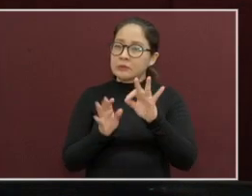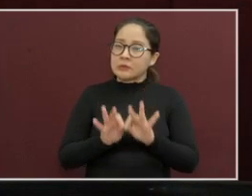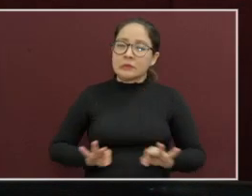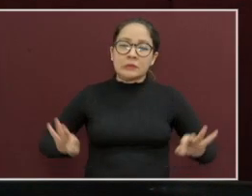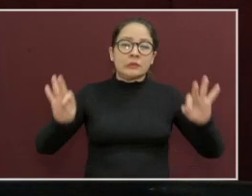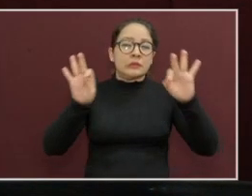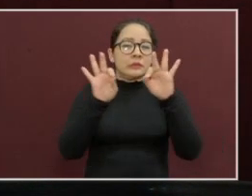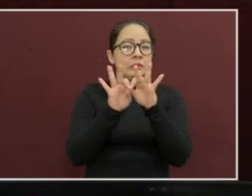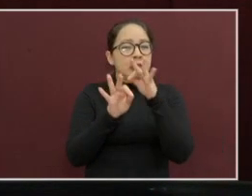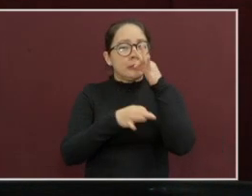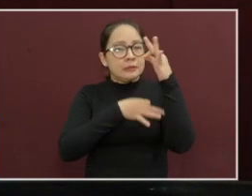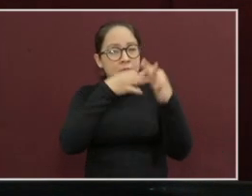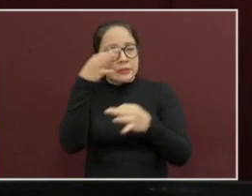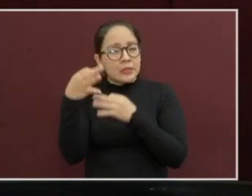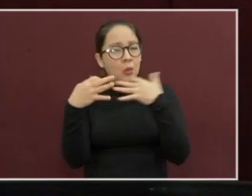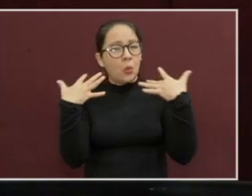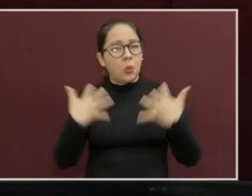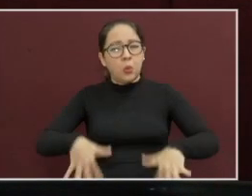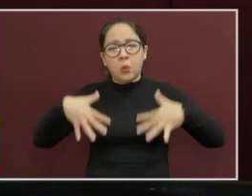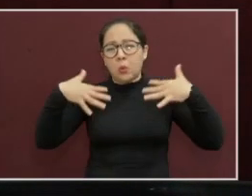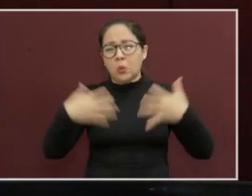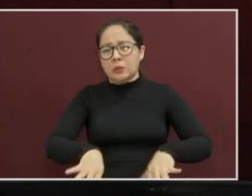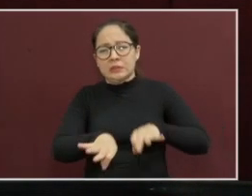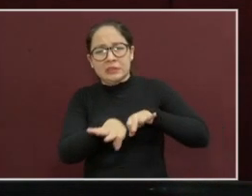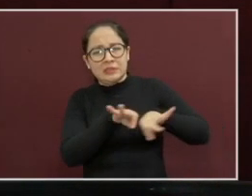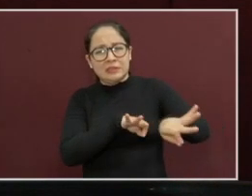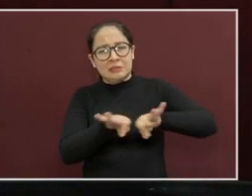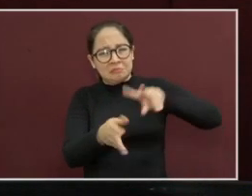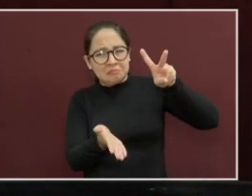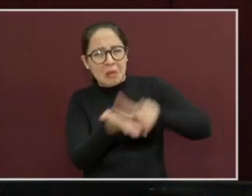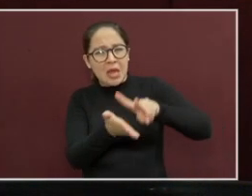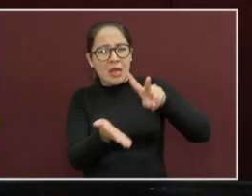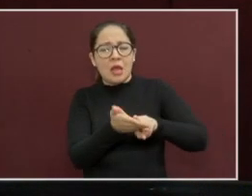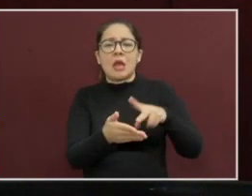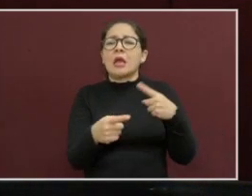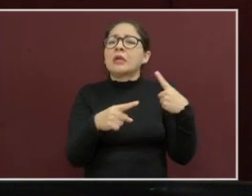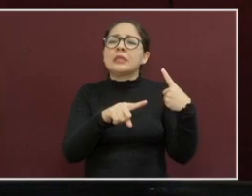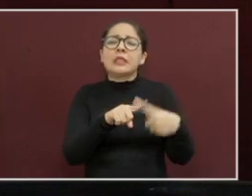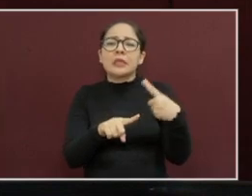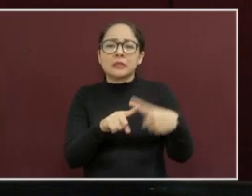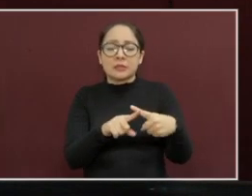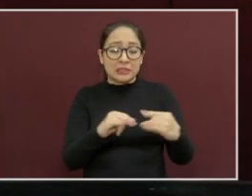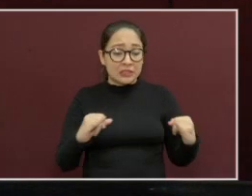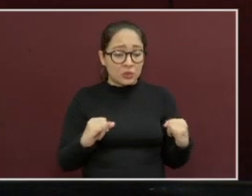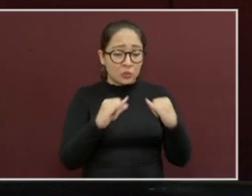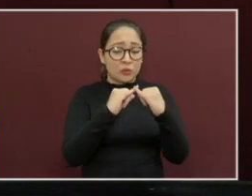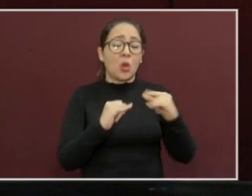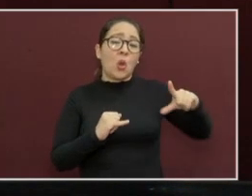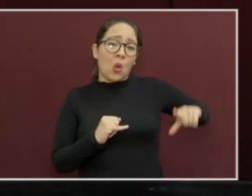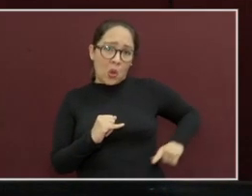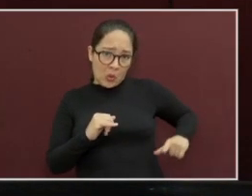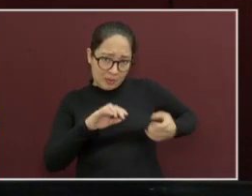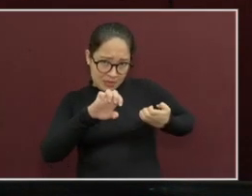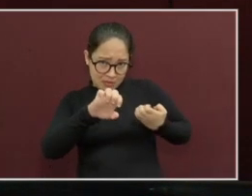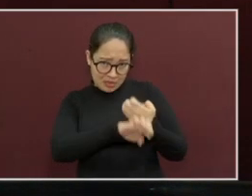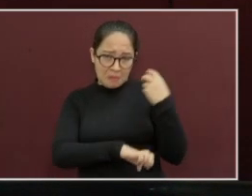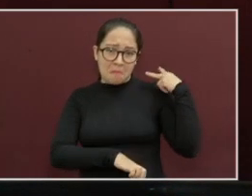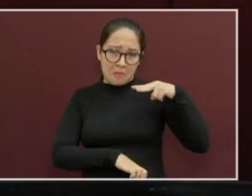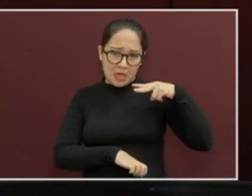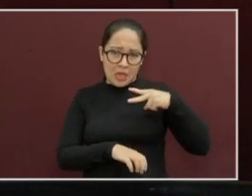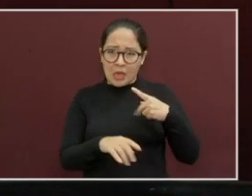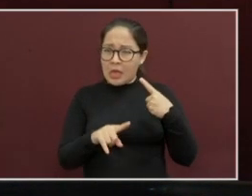enorme el gran trabajo que están haciendo las instituciones del gobierno estatal que encabeza el ingeniero